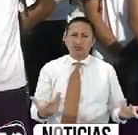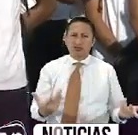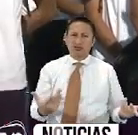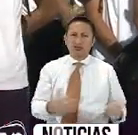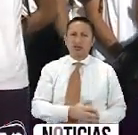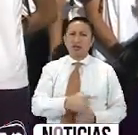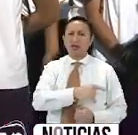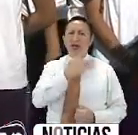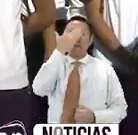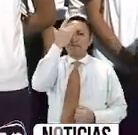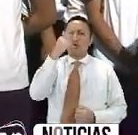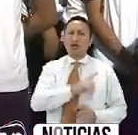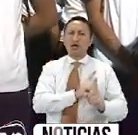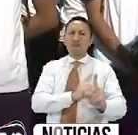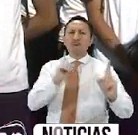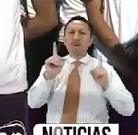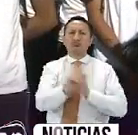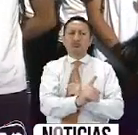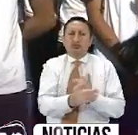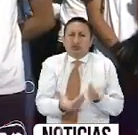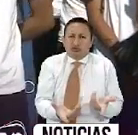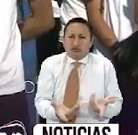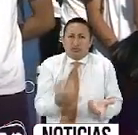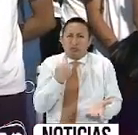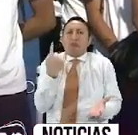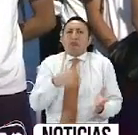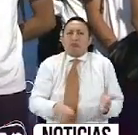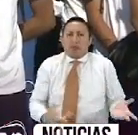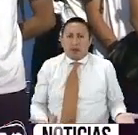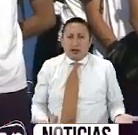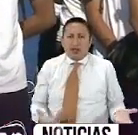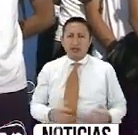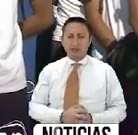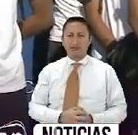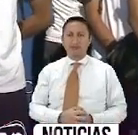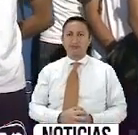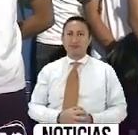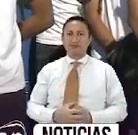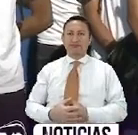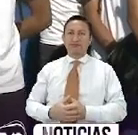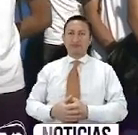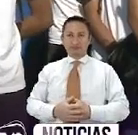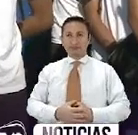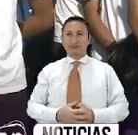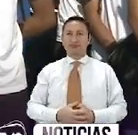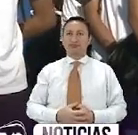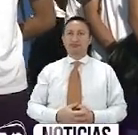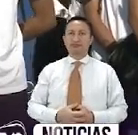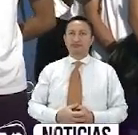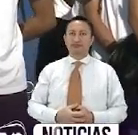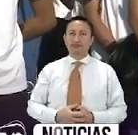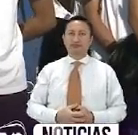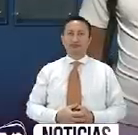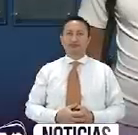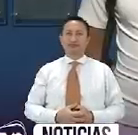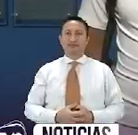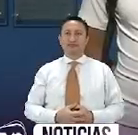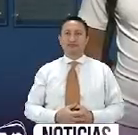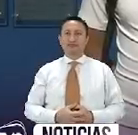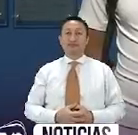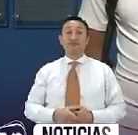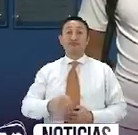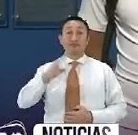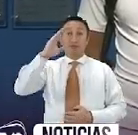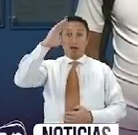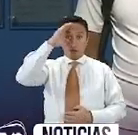cuáles fueron las causas, los motivos, las circunstancias para que haya existido y el cometimiento de este tipo de acción delictiva. Desde la